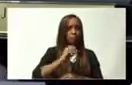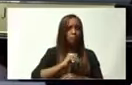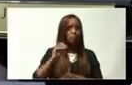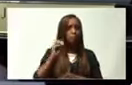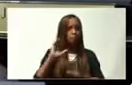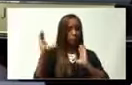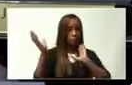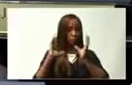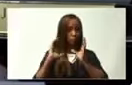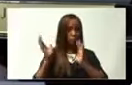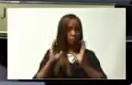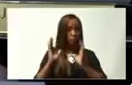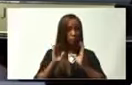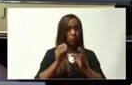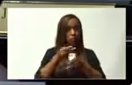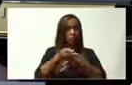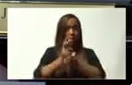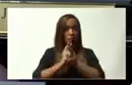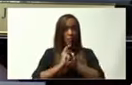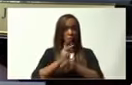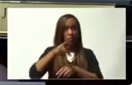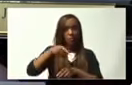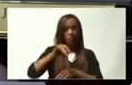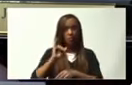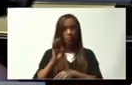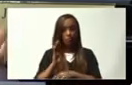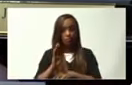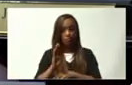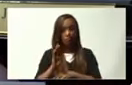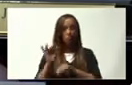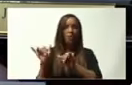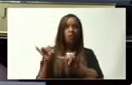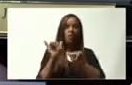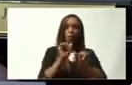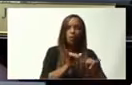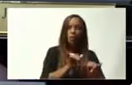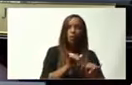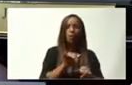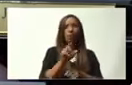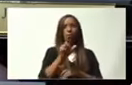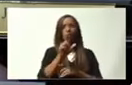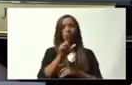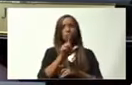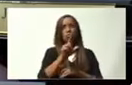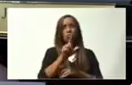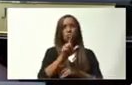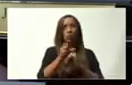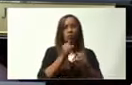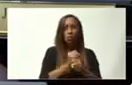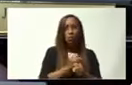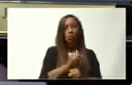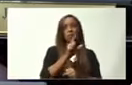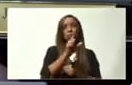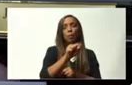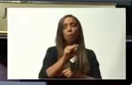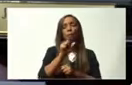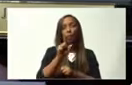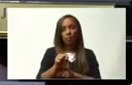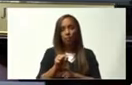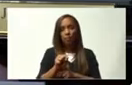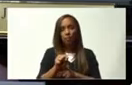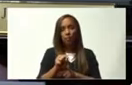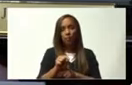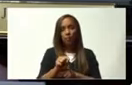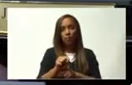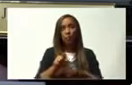el 2019, por igual, en el 2020, entra el COVID. Y es cuando el